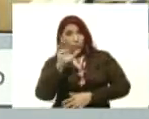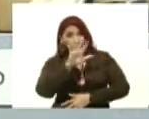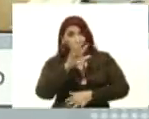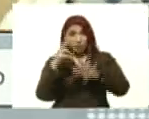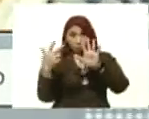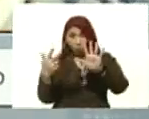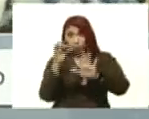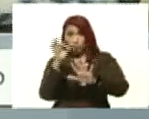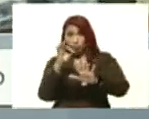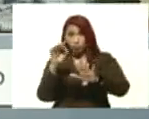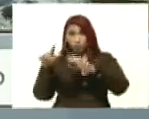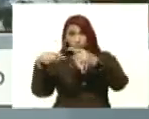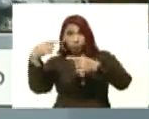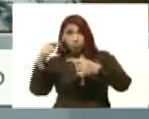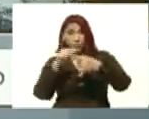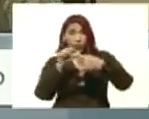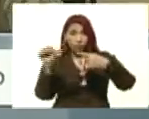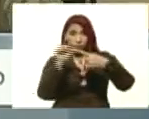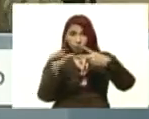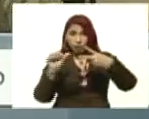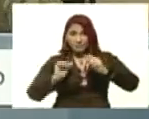58% dentro de 2 semanas, empezandito octubre,